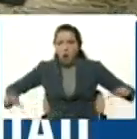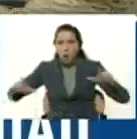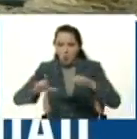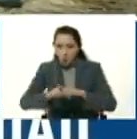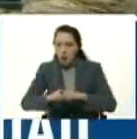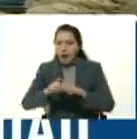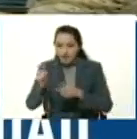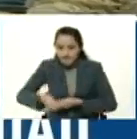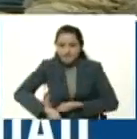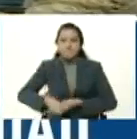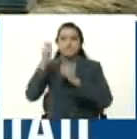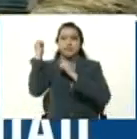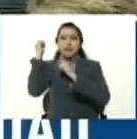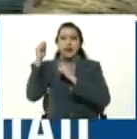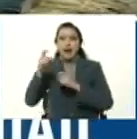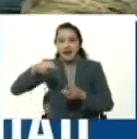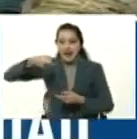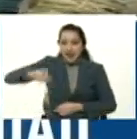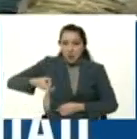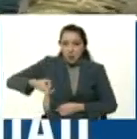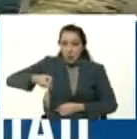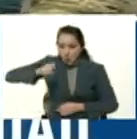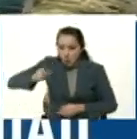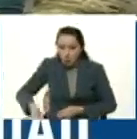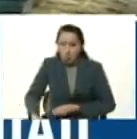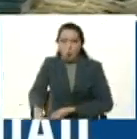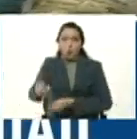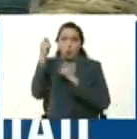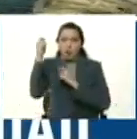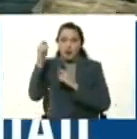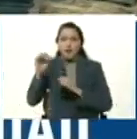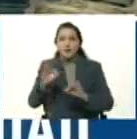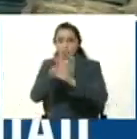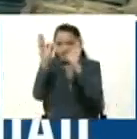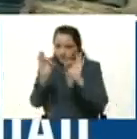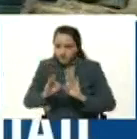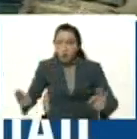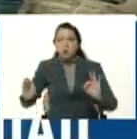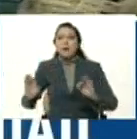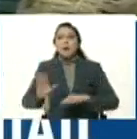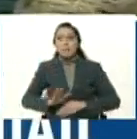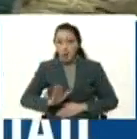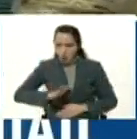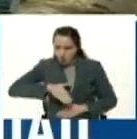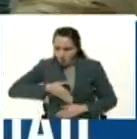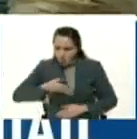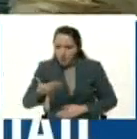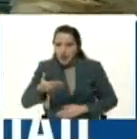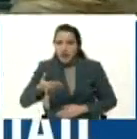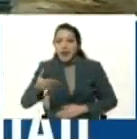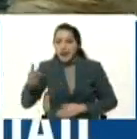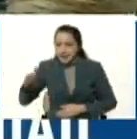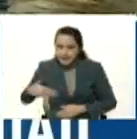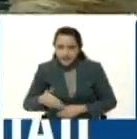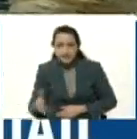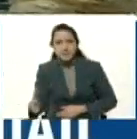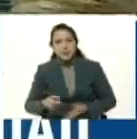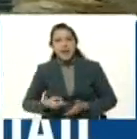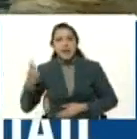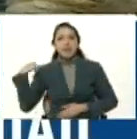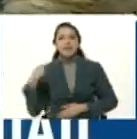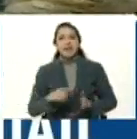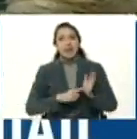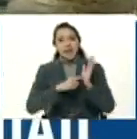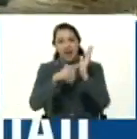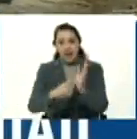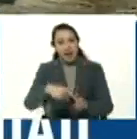Y con esto lo que hicimos, trajimos unas presentaciones. Arponeado, ¿verdad? Correctamente, para poder sacarlo y mostrárselo a